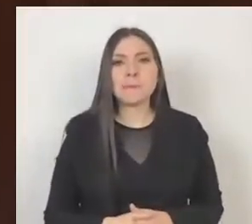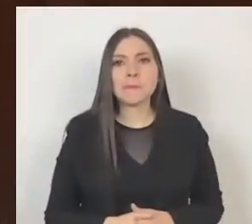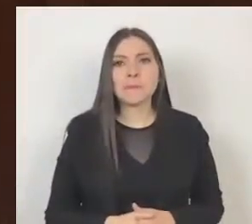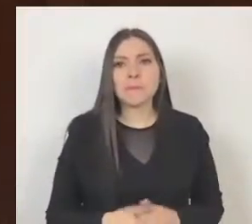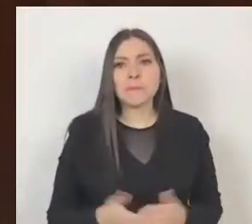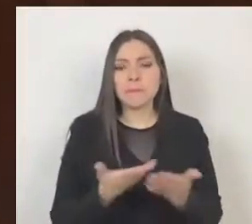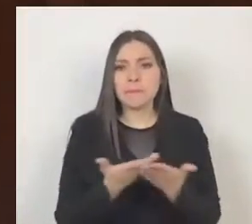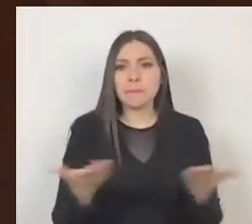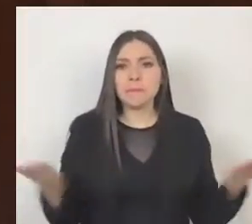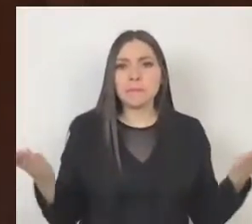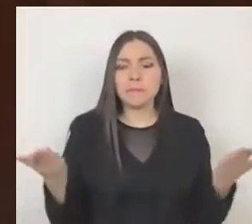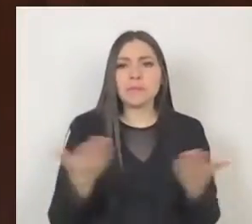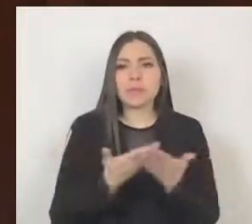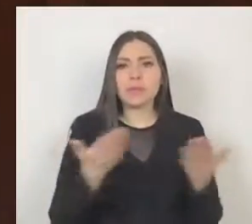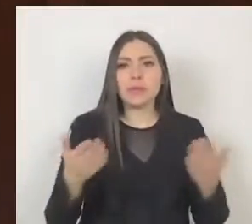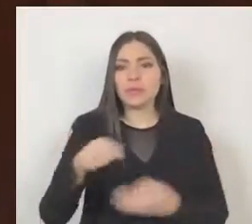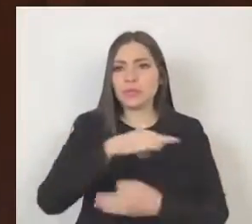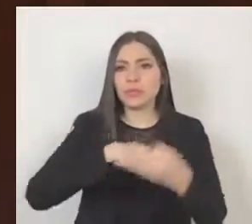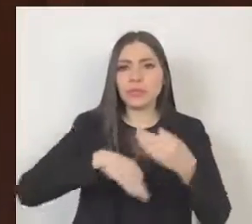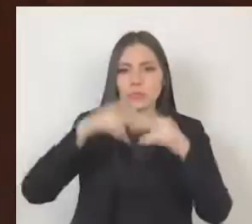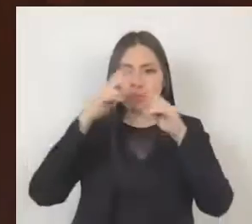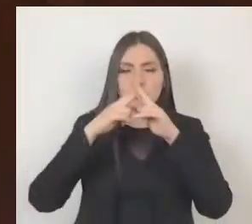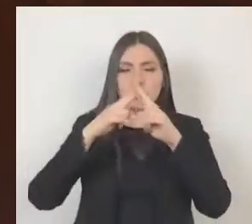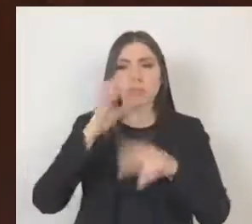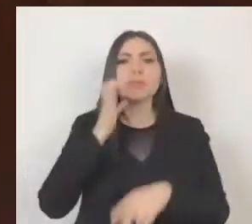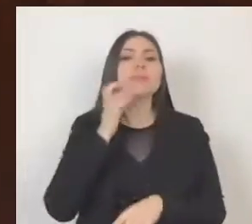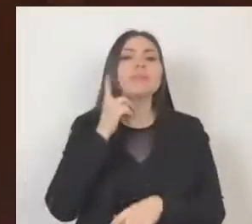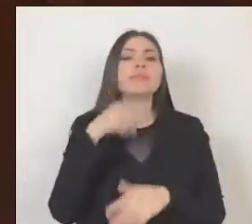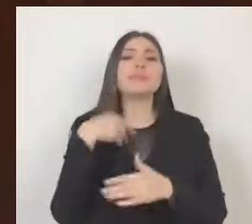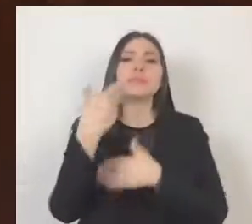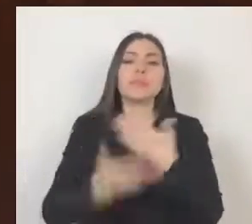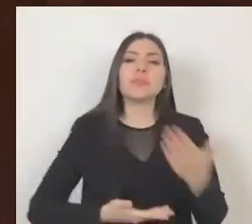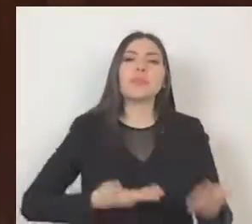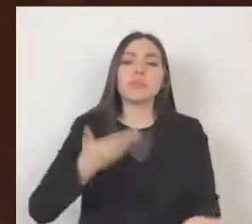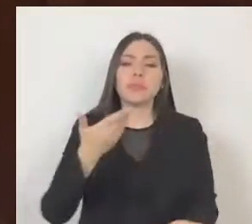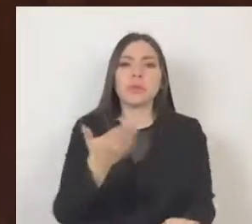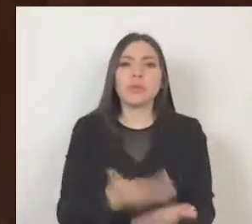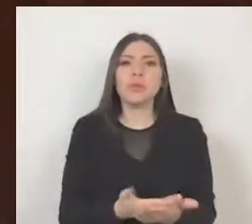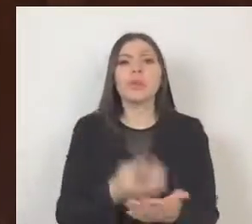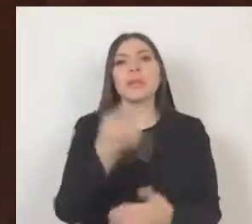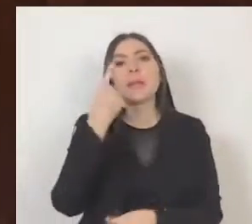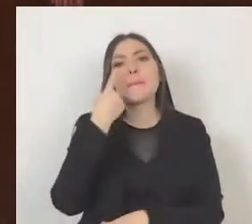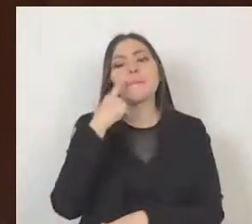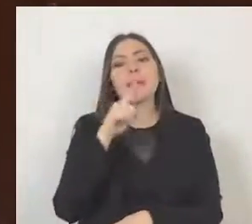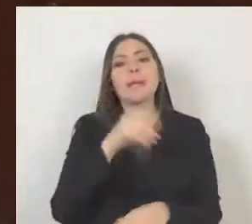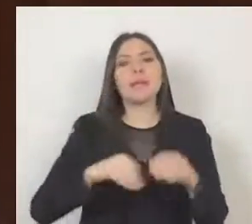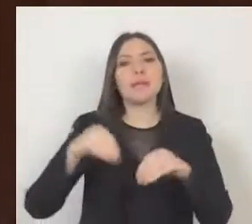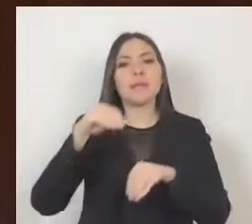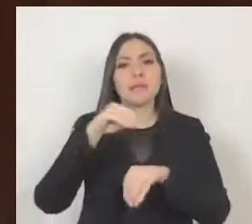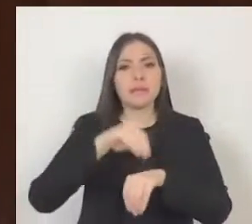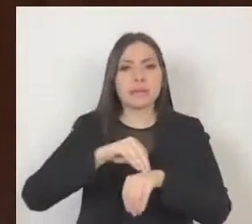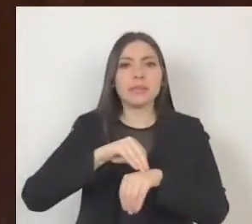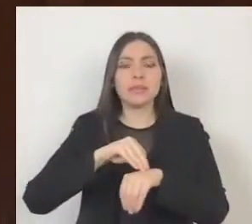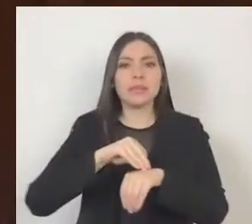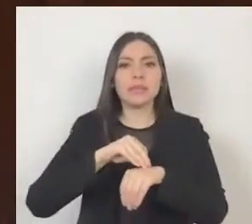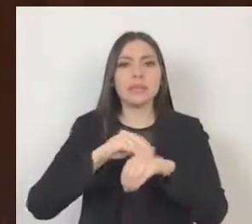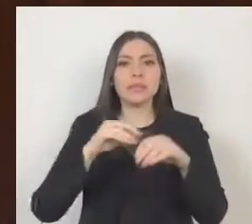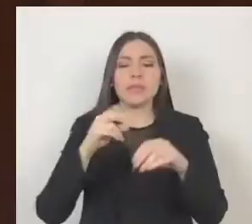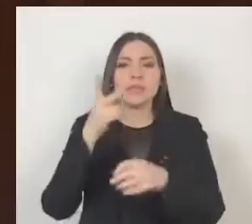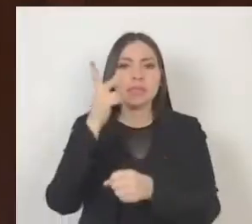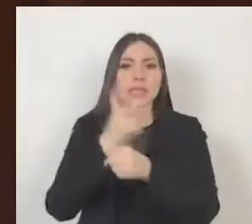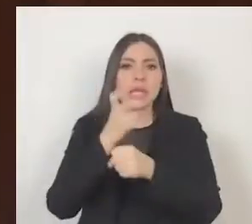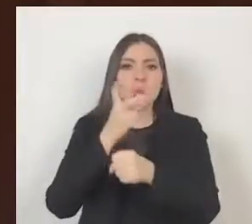honorable legislatura iniciativa con proyecto de decreto por el que se adiciona un segundo párrafo